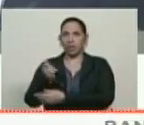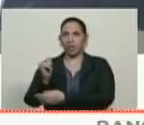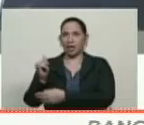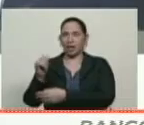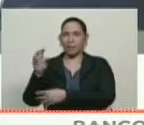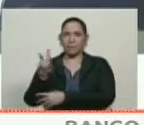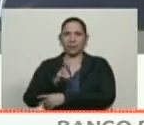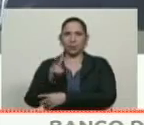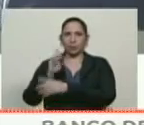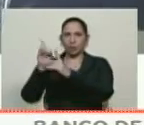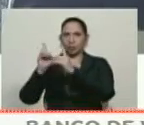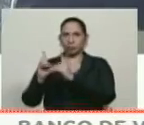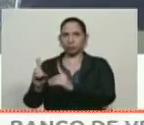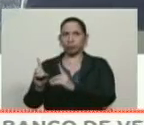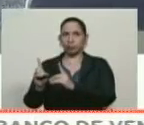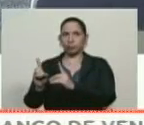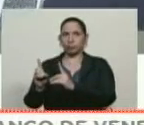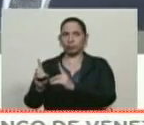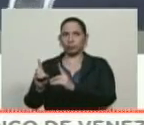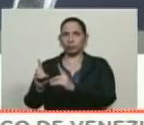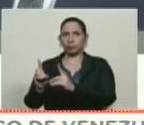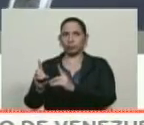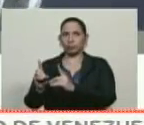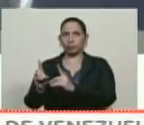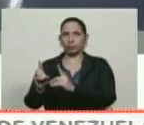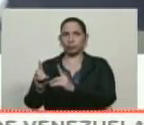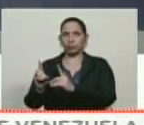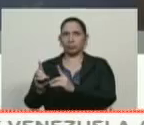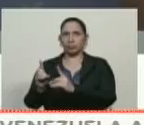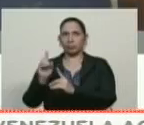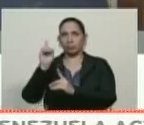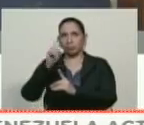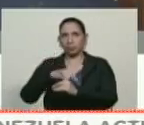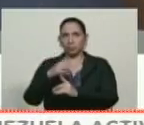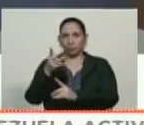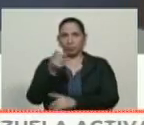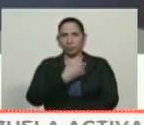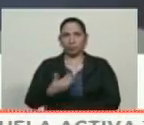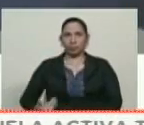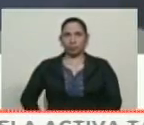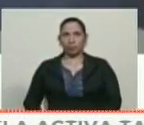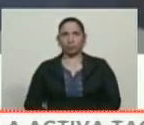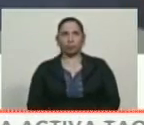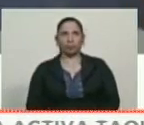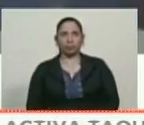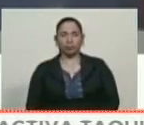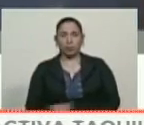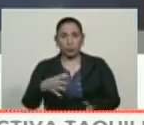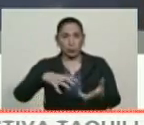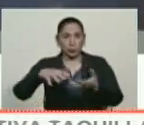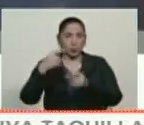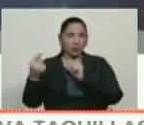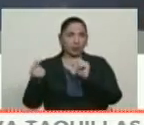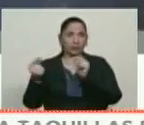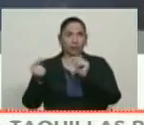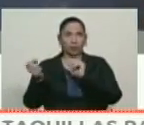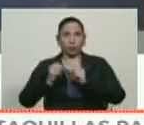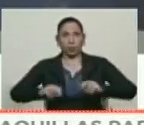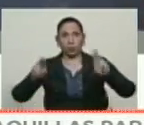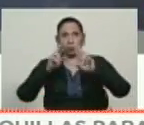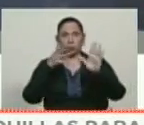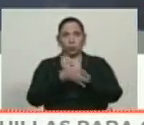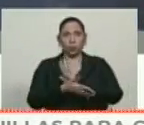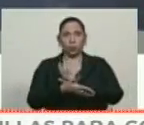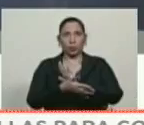Venezuela que... La vicepresidenta, también hubo muy arduos debates dentro de la ONU sobre